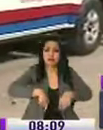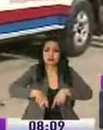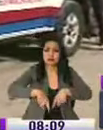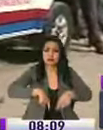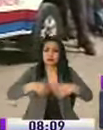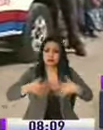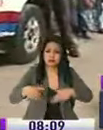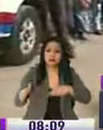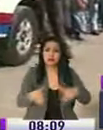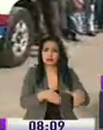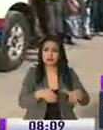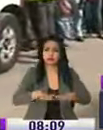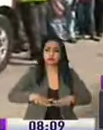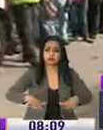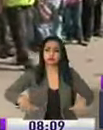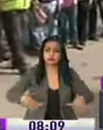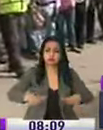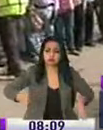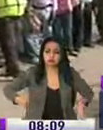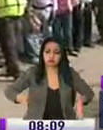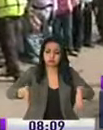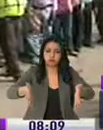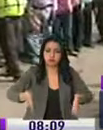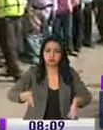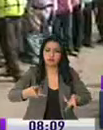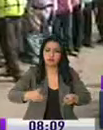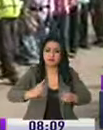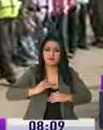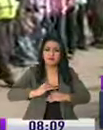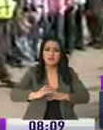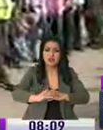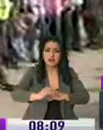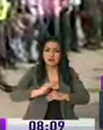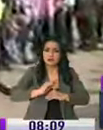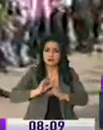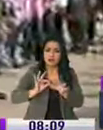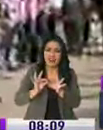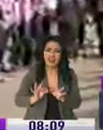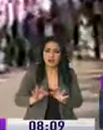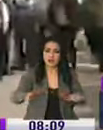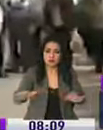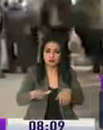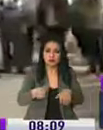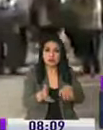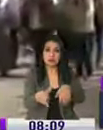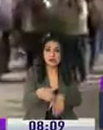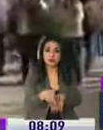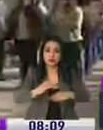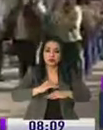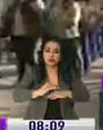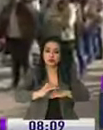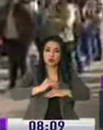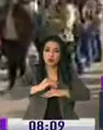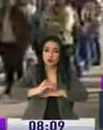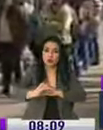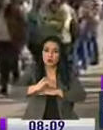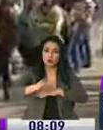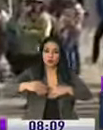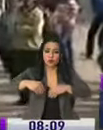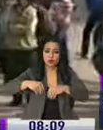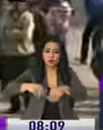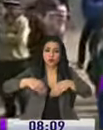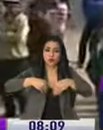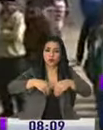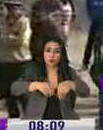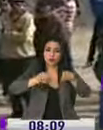cunetas de coronación, hemos hecho el resanteo de la vía, es decir, la nivelación. He colocado también lastre para